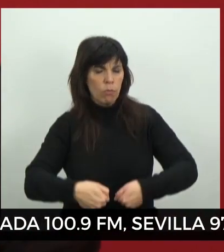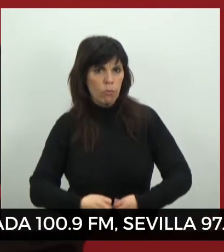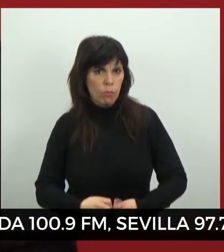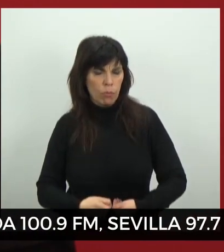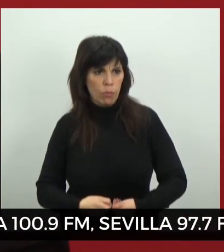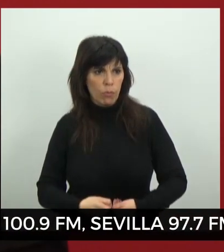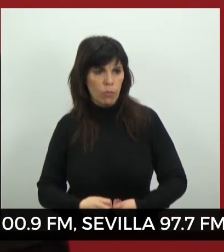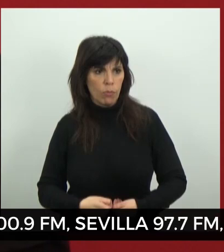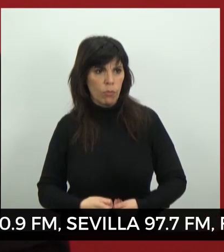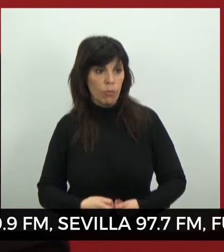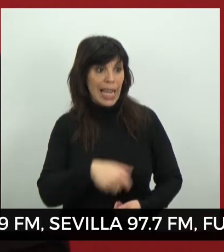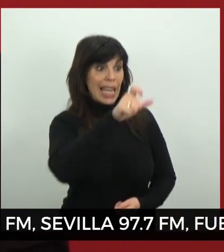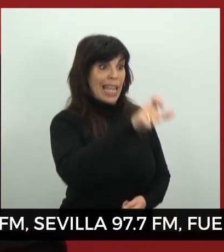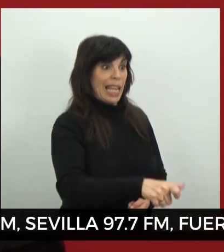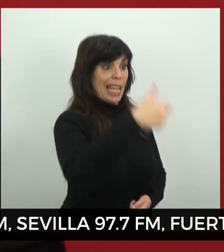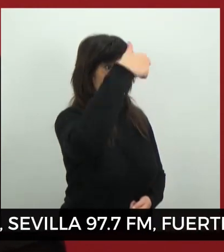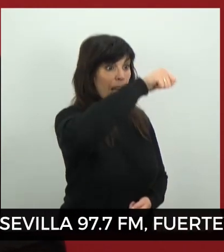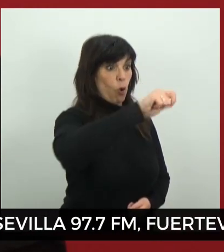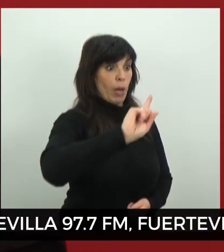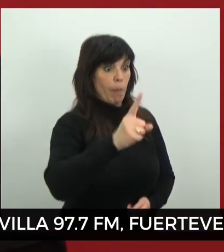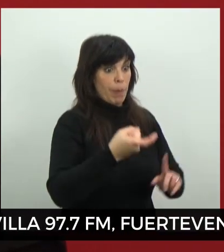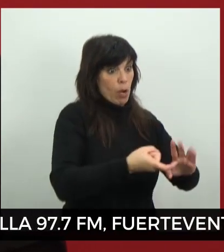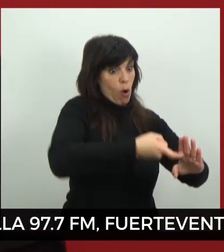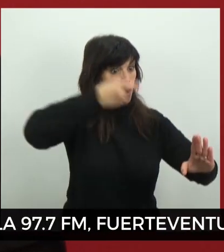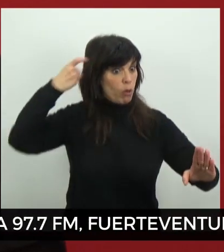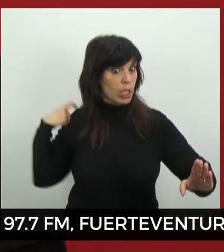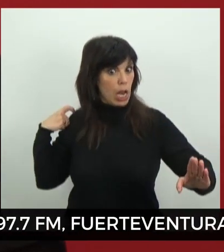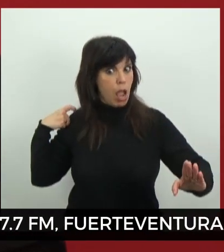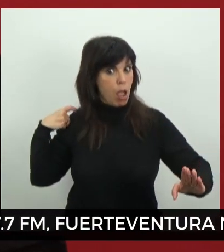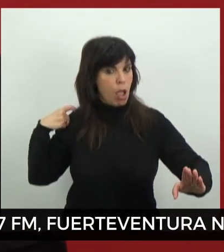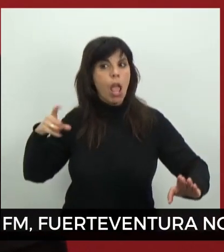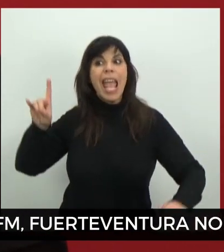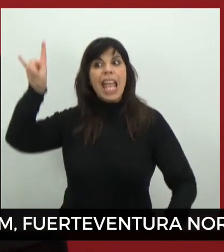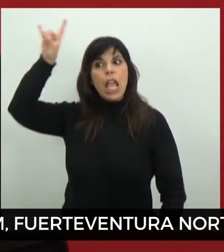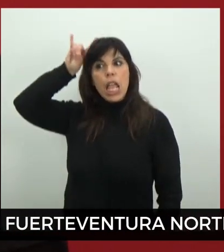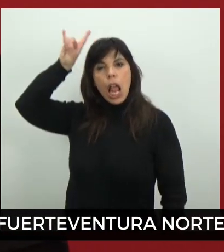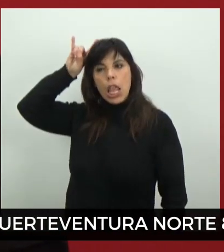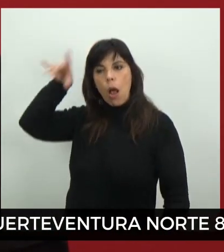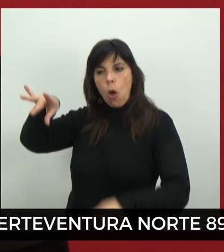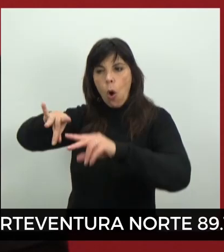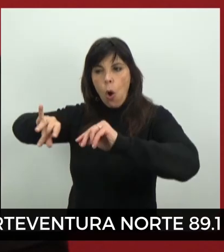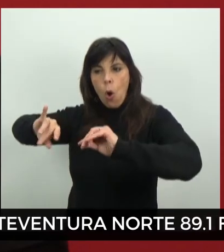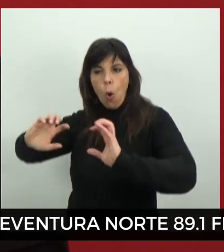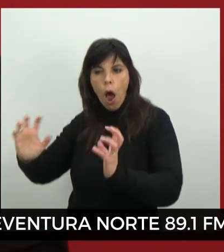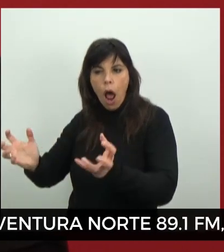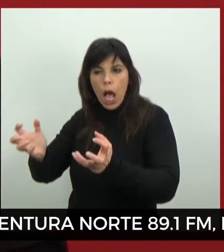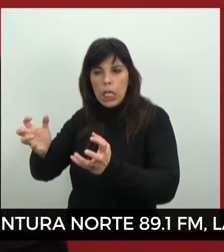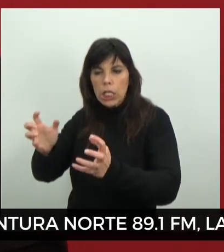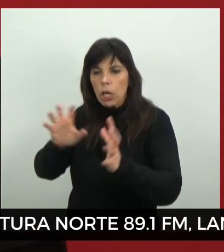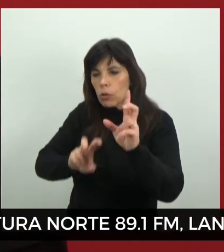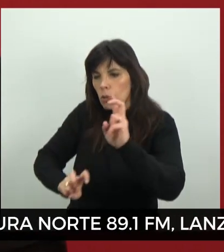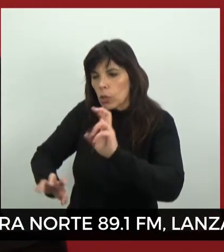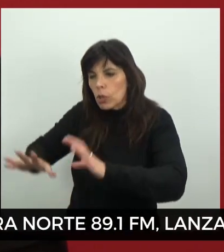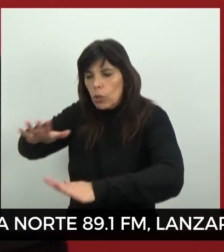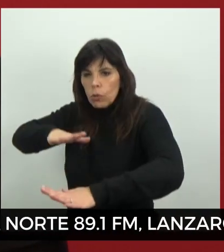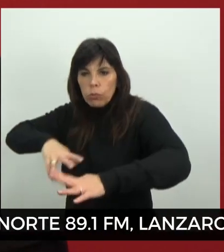cuando es sacado fuera de él el hombre, anda por lugares secos. Anda por lugares secos. Ten cuidado que no